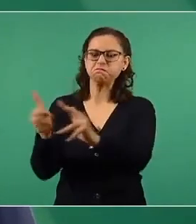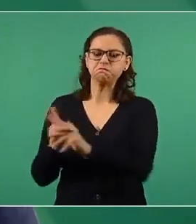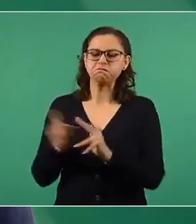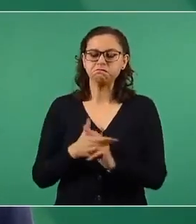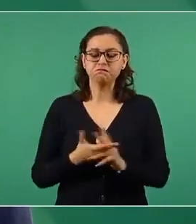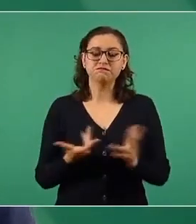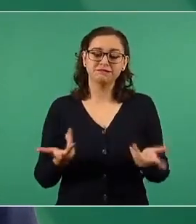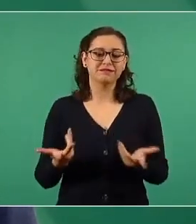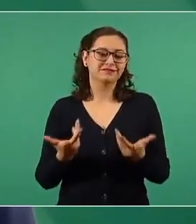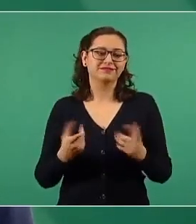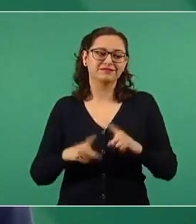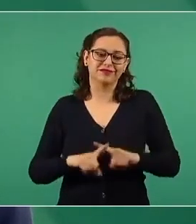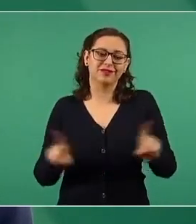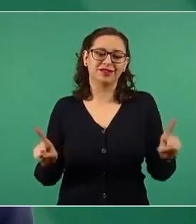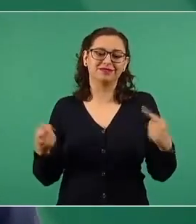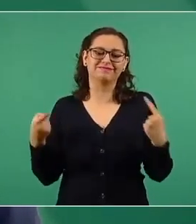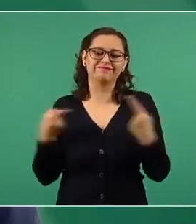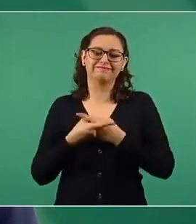o